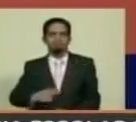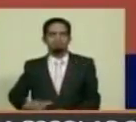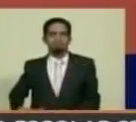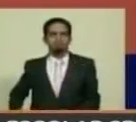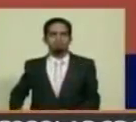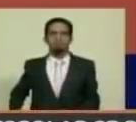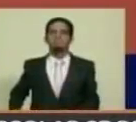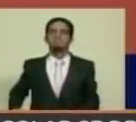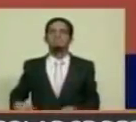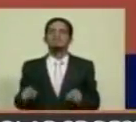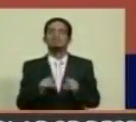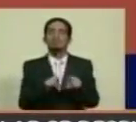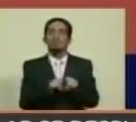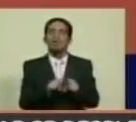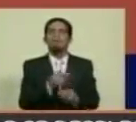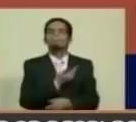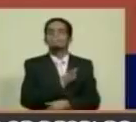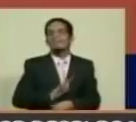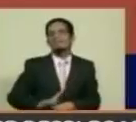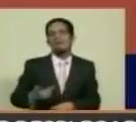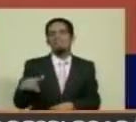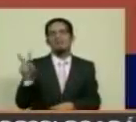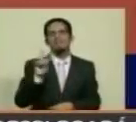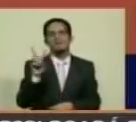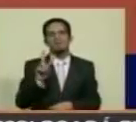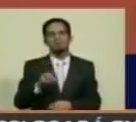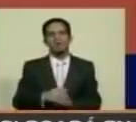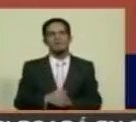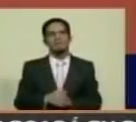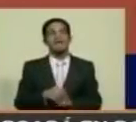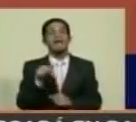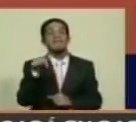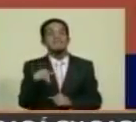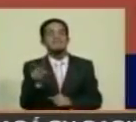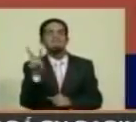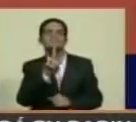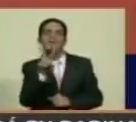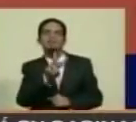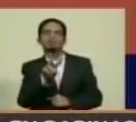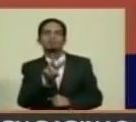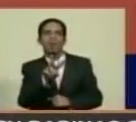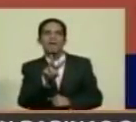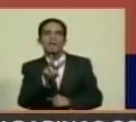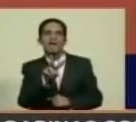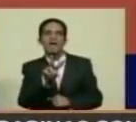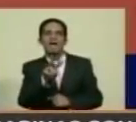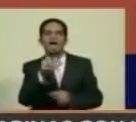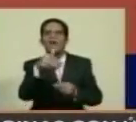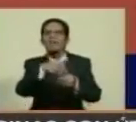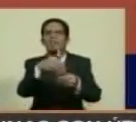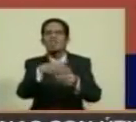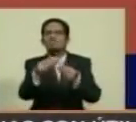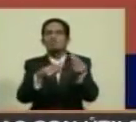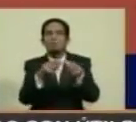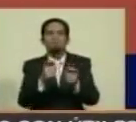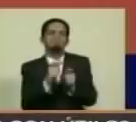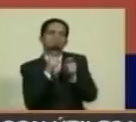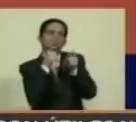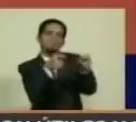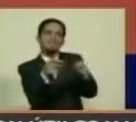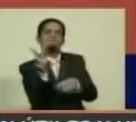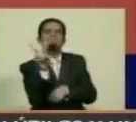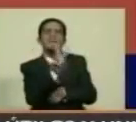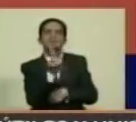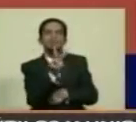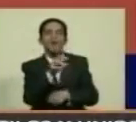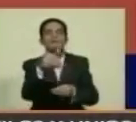asesino. Aquí en Venezuela, los presidentes los pone y los quita el pueblo de Venezuela por la vía del